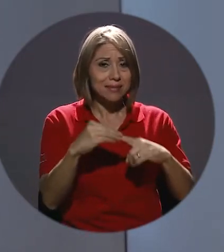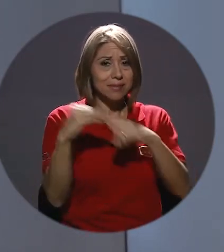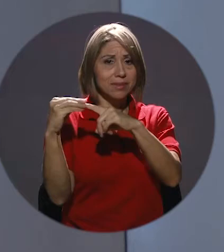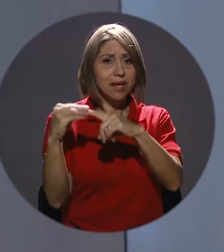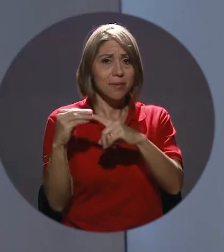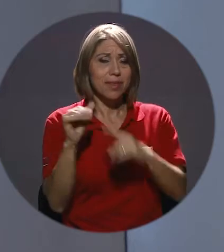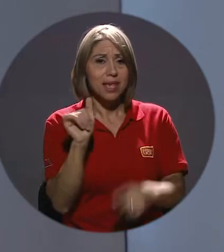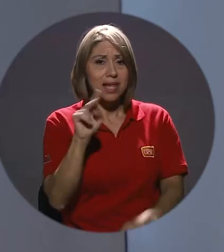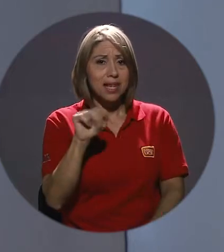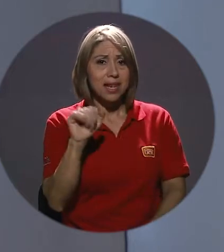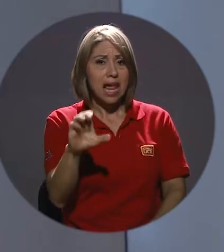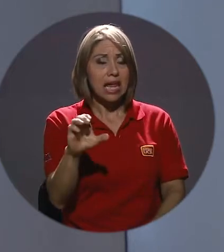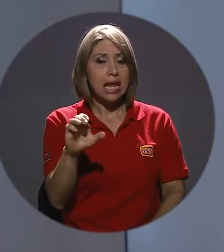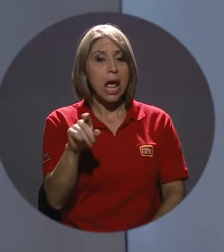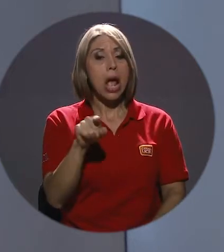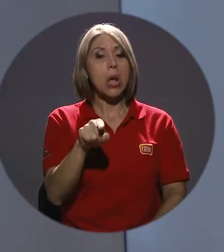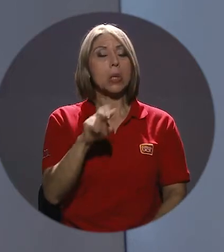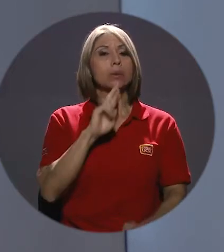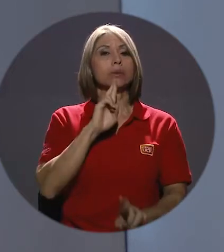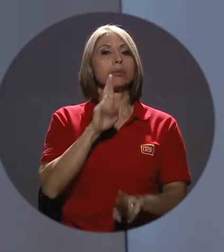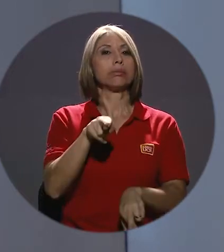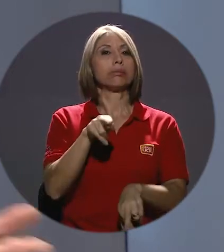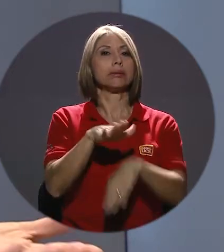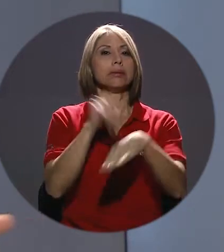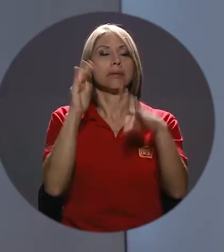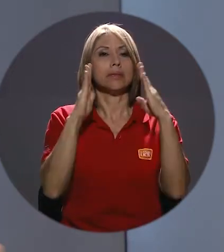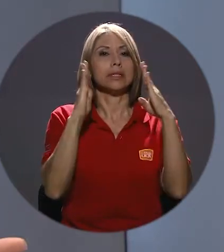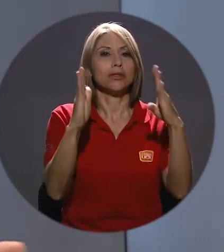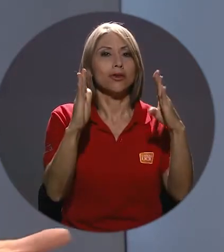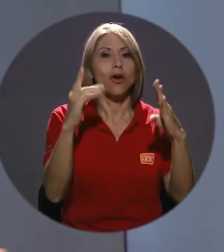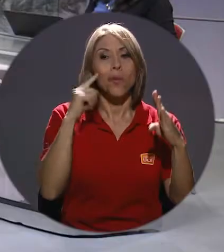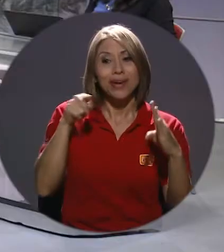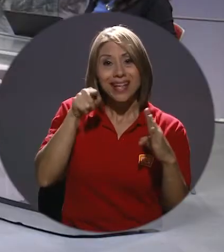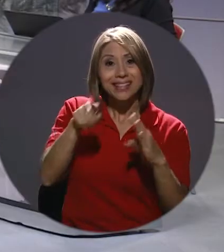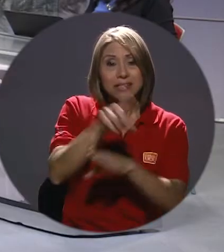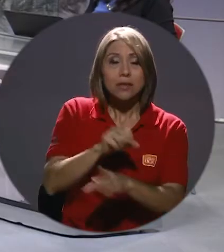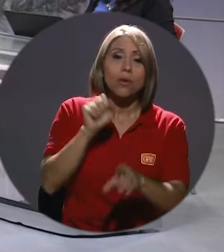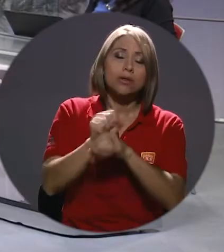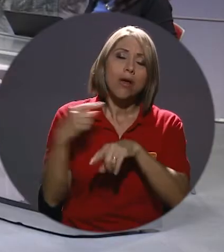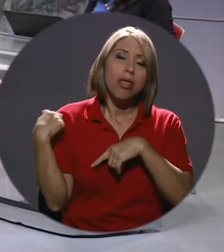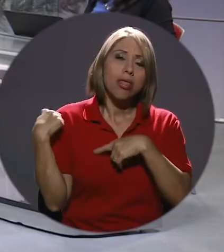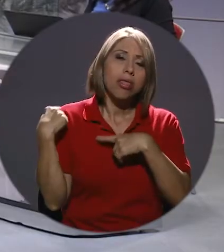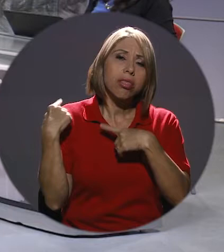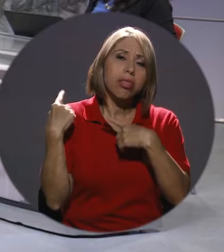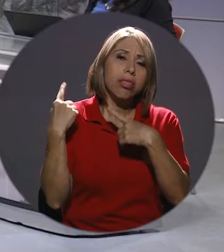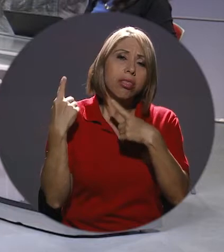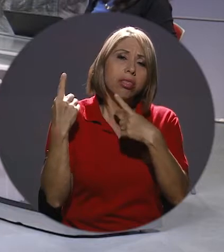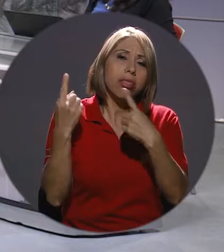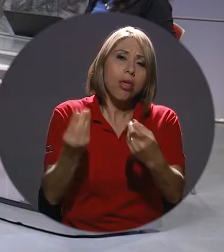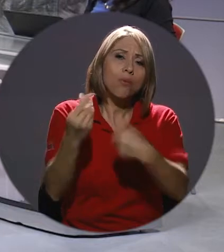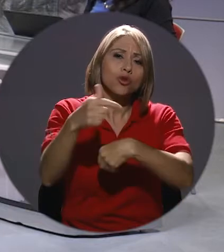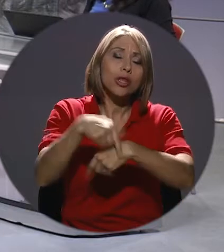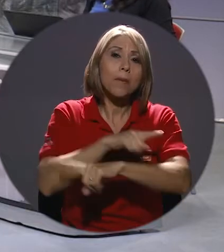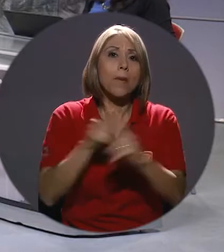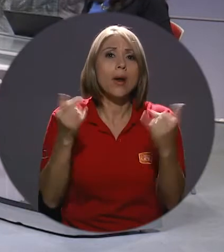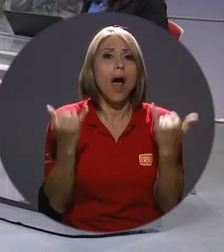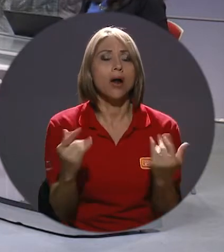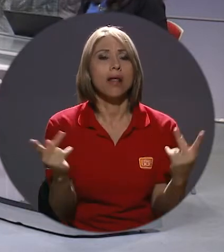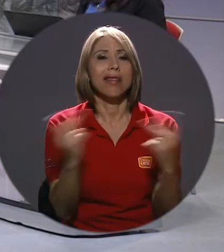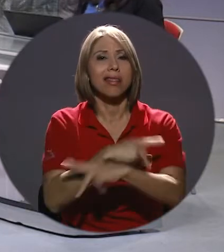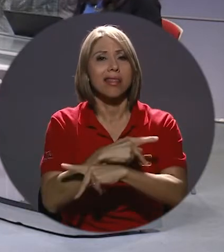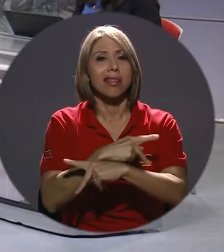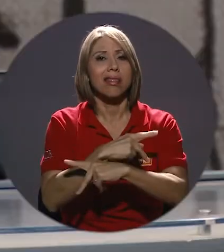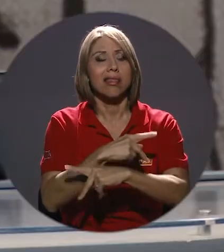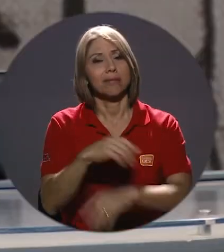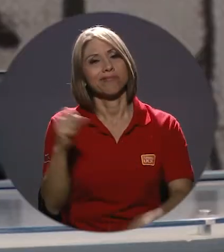hacen un llamado de atención, porque no solo la situación se ha mantenido durante muchísimo tiempo, sino que además pareciera estarse agravando. Sí,